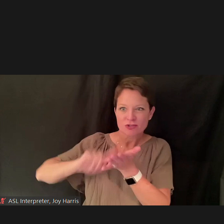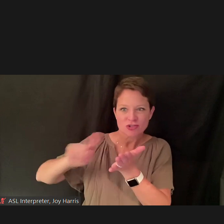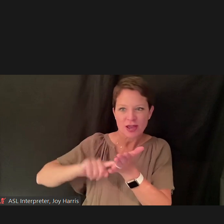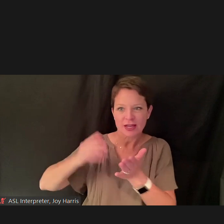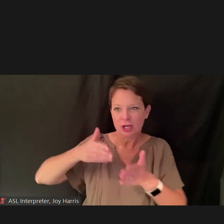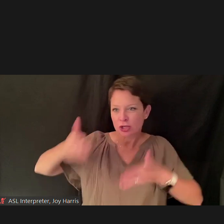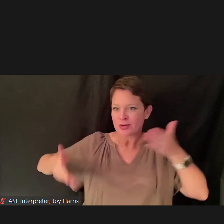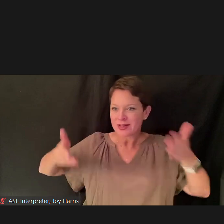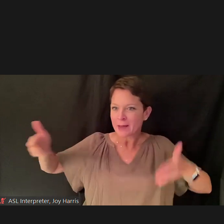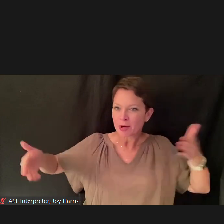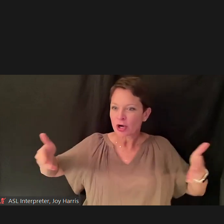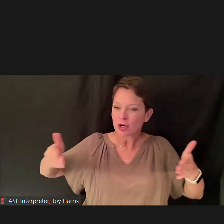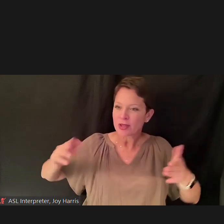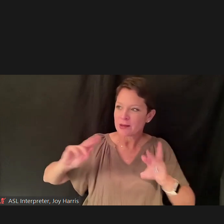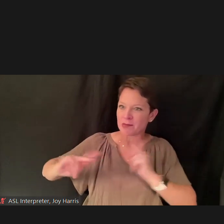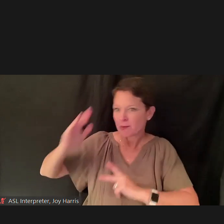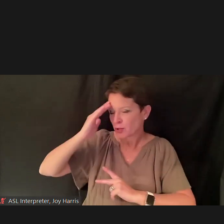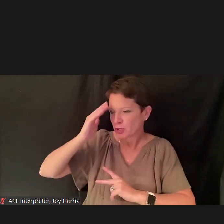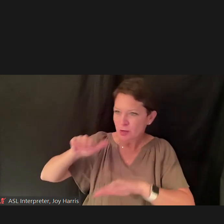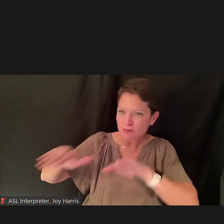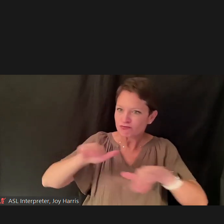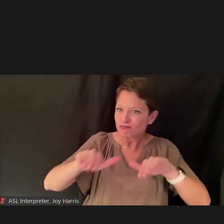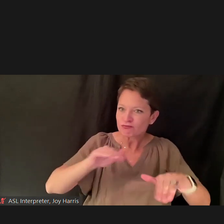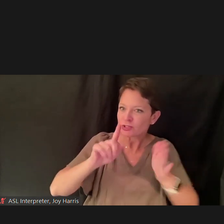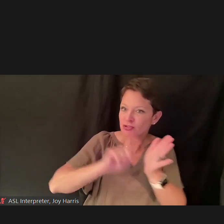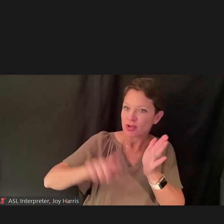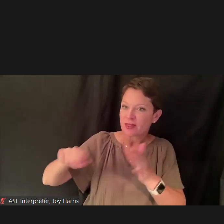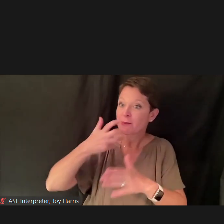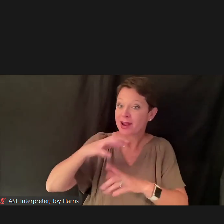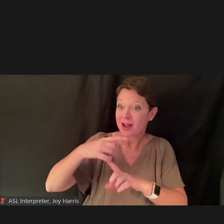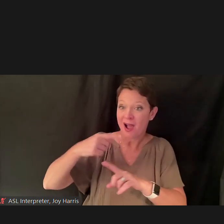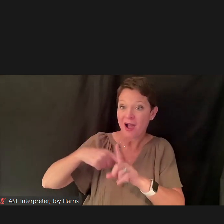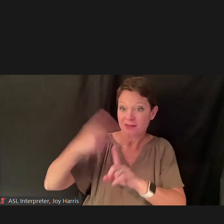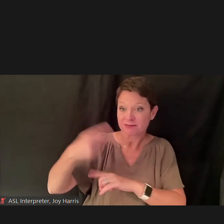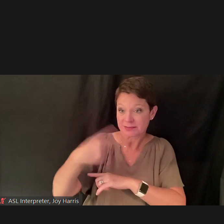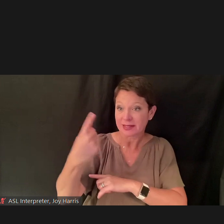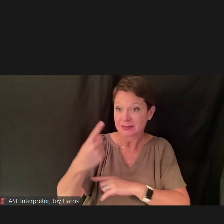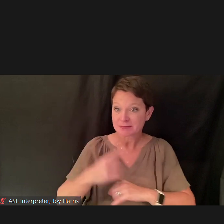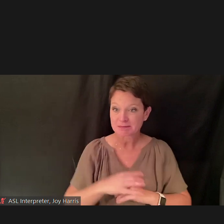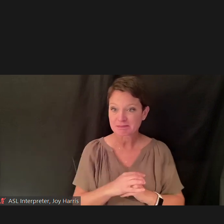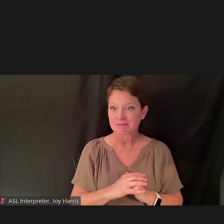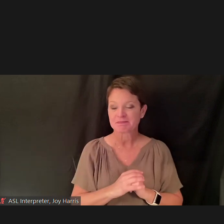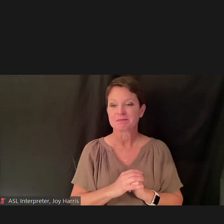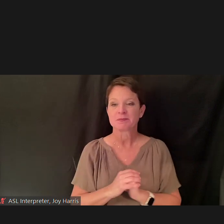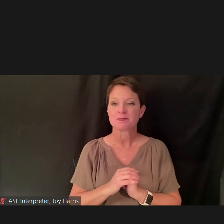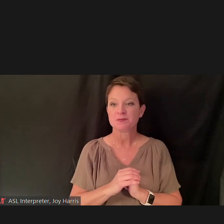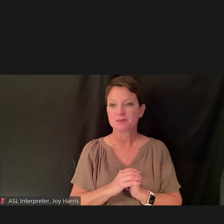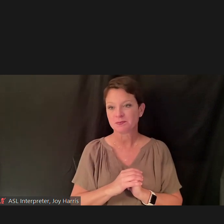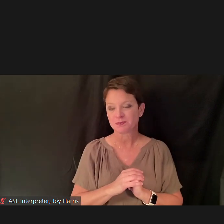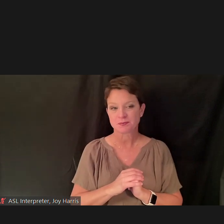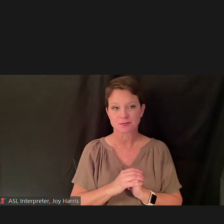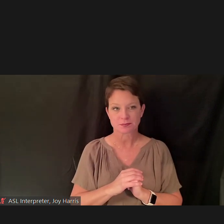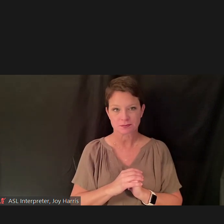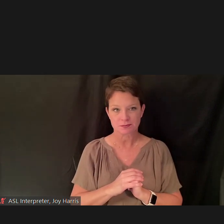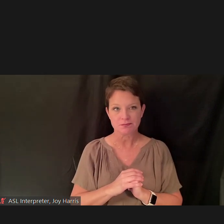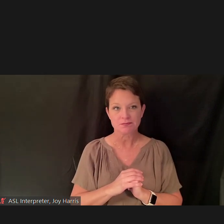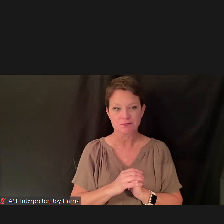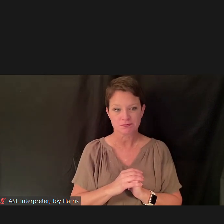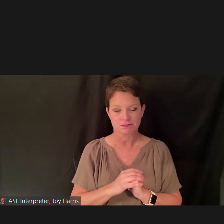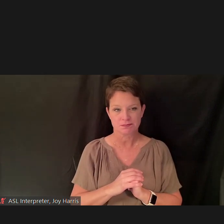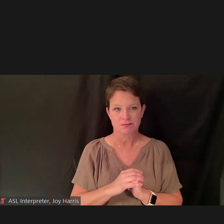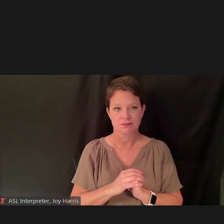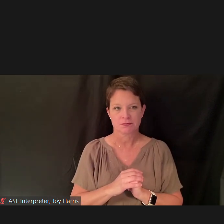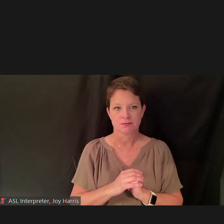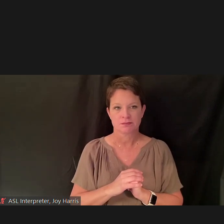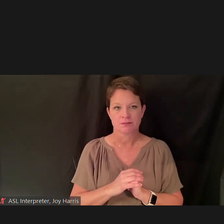tendremos al 100% diciendo que sí, que van a comunicar con sus clientes y